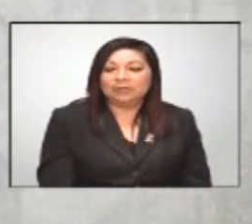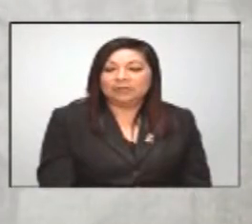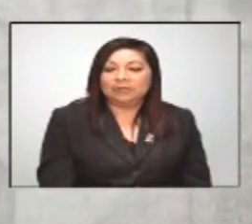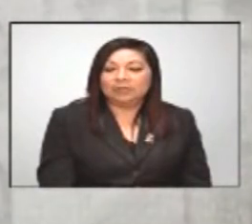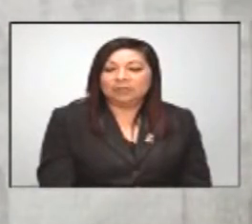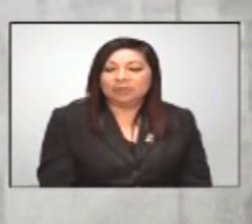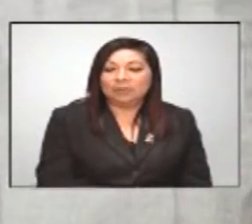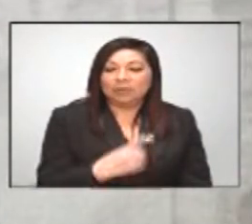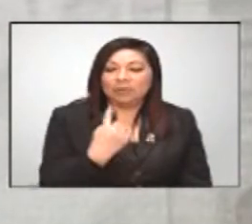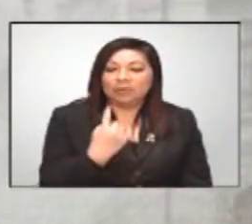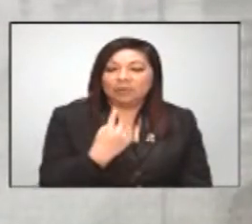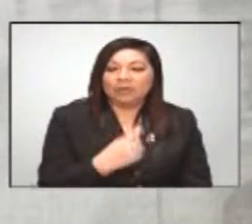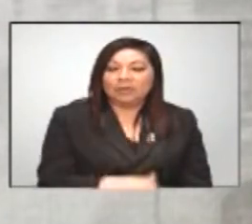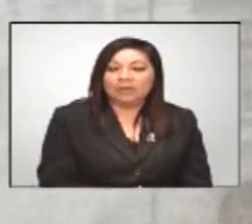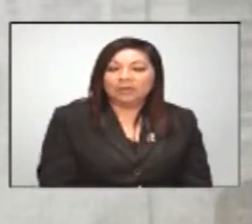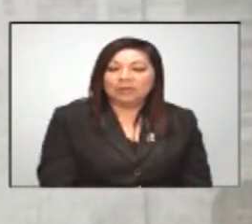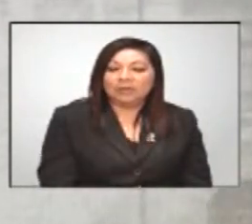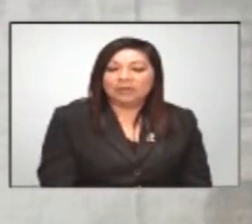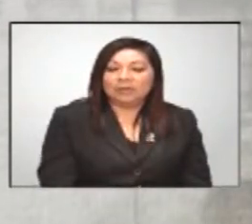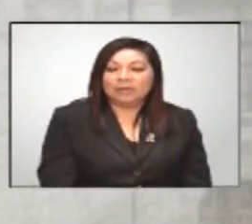Lista número uno.